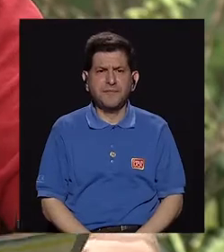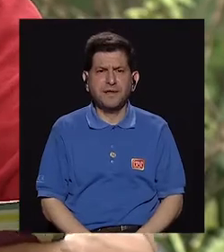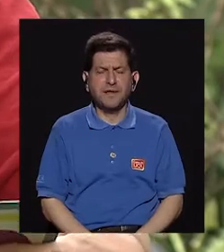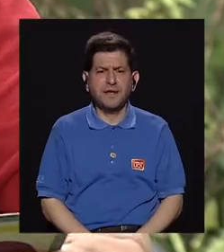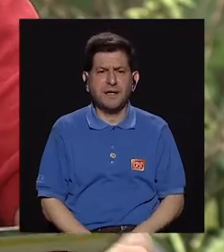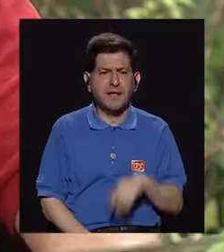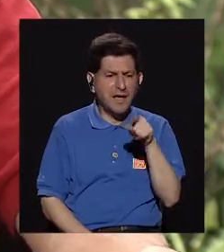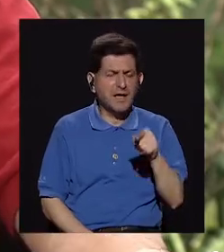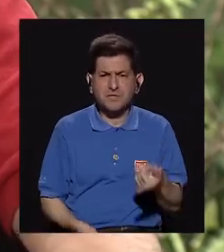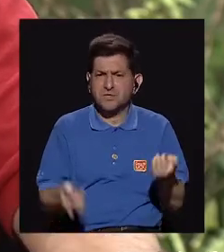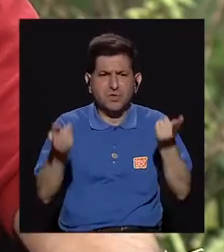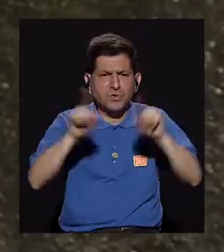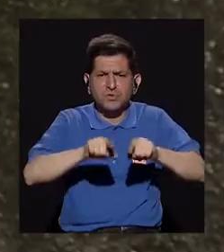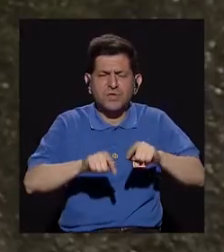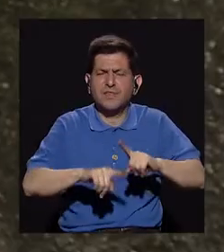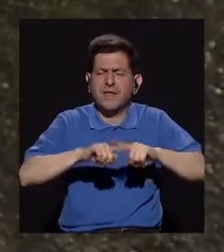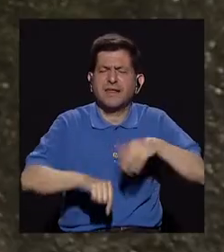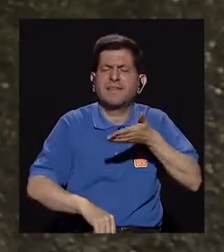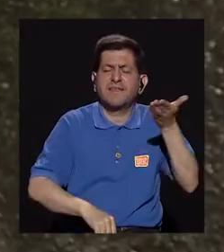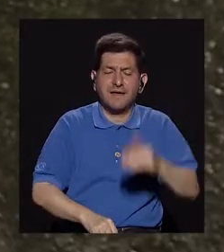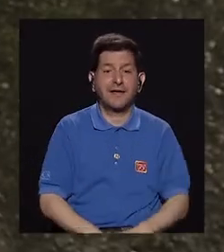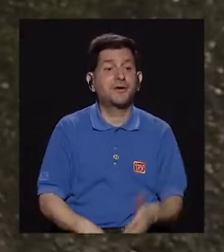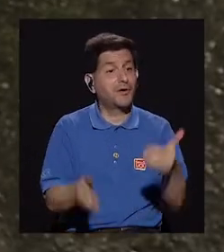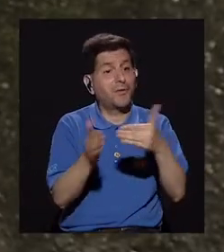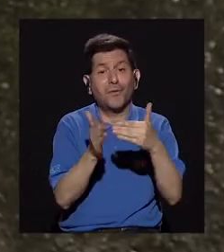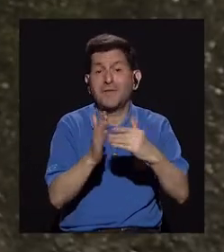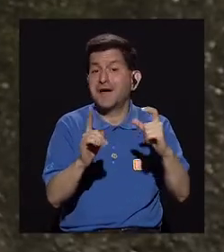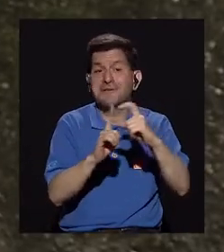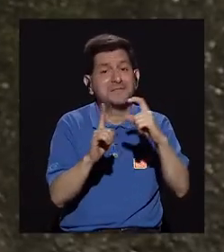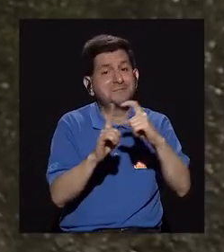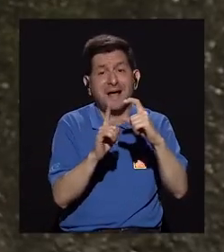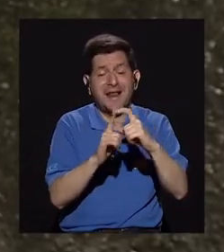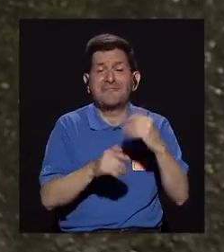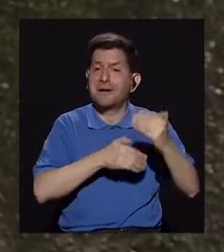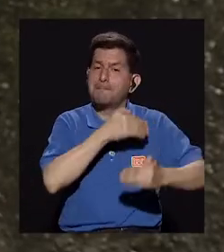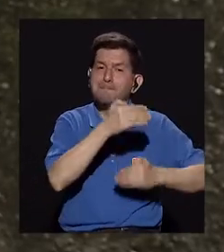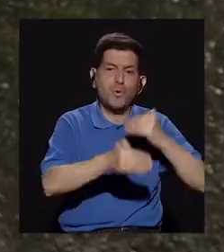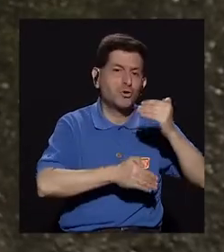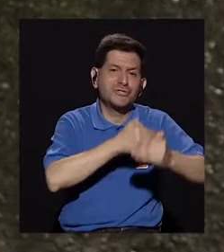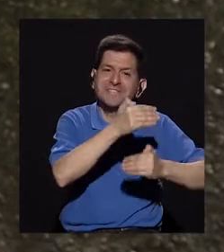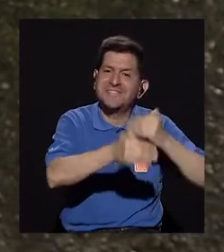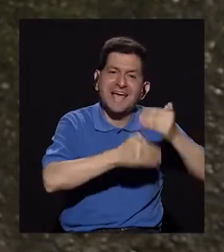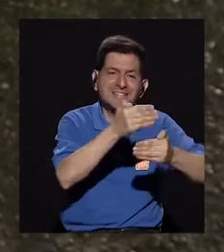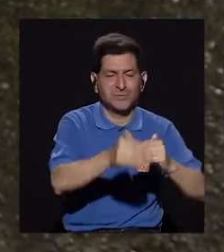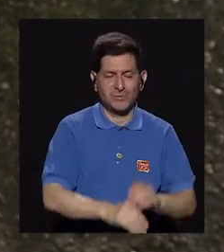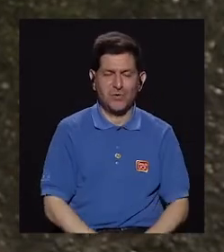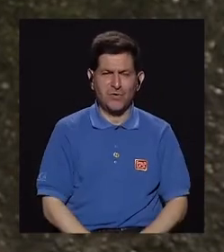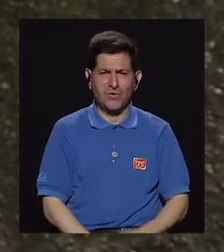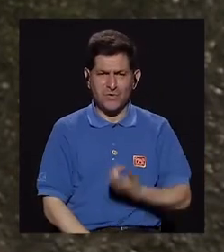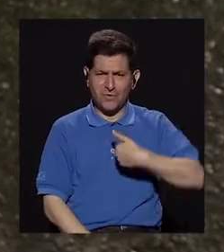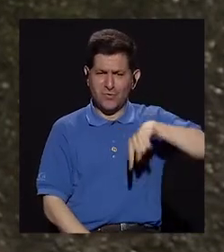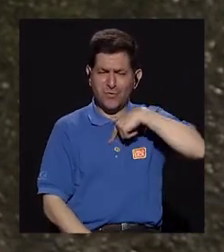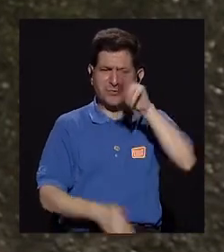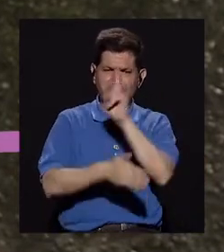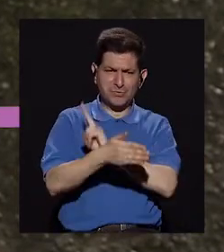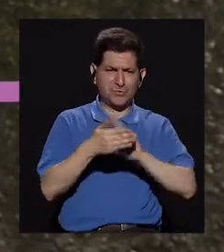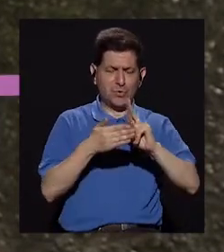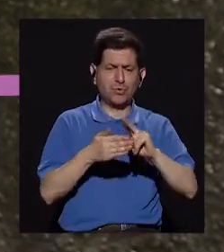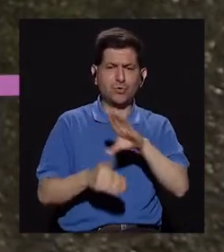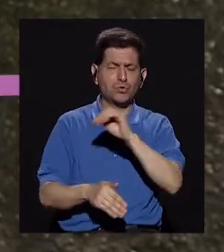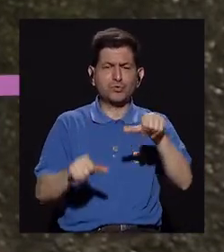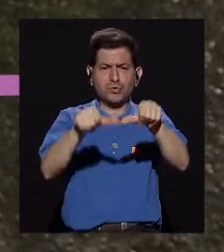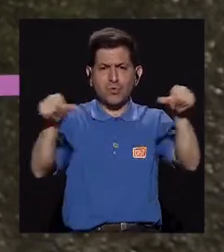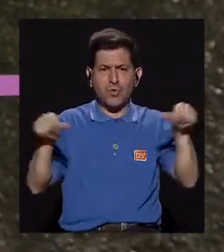está el éxito de que eso no suceda? Claro, y es otra vez volver a esa palabra que le dije, proceso, ¿verdad? A veces nosotros desde la academia o del